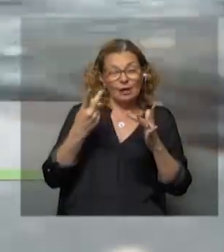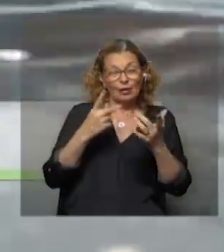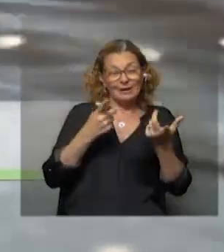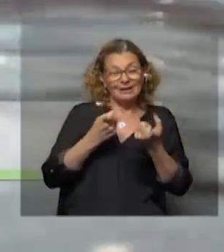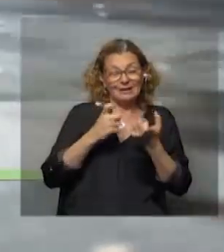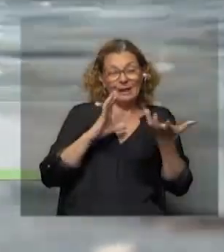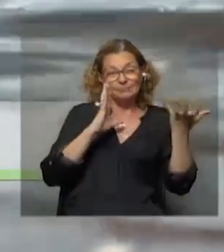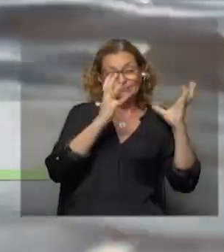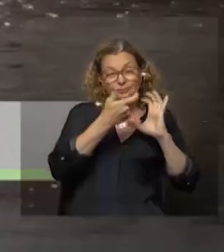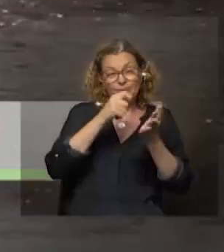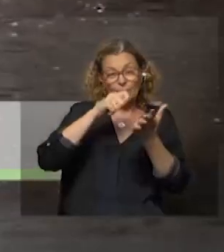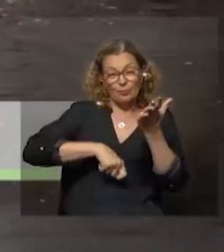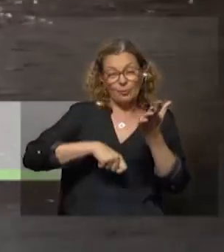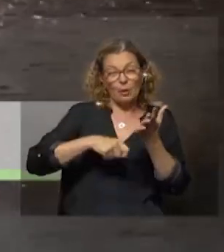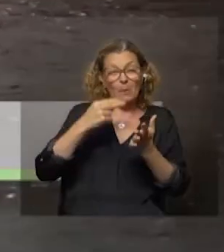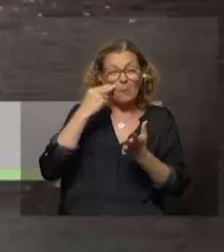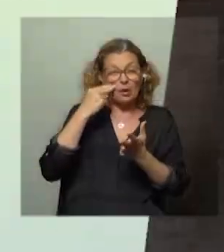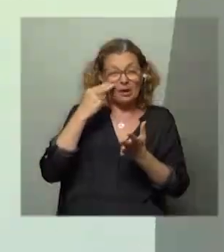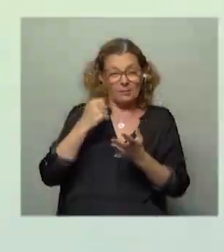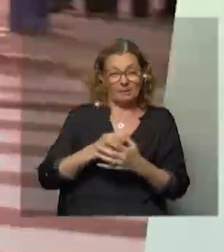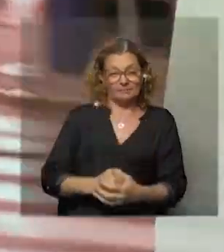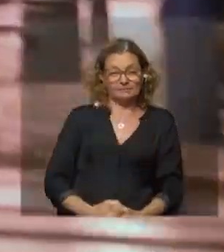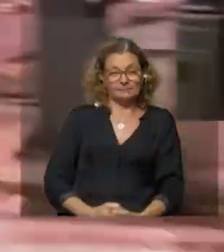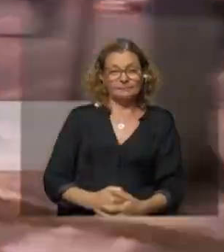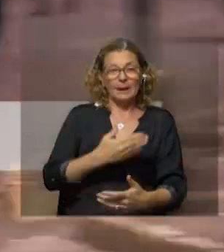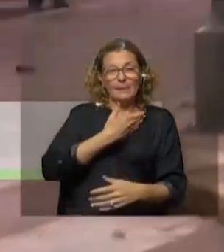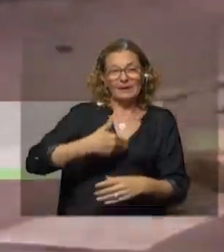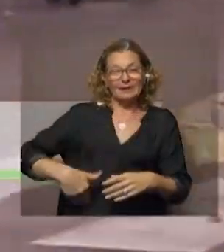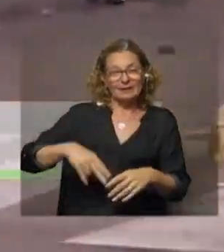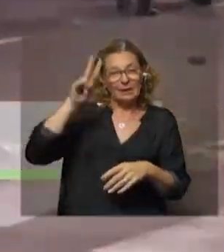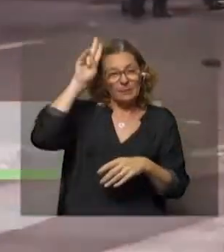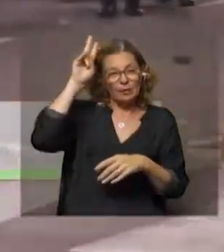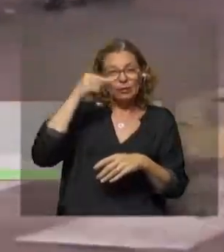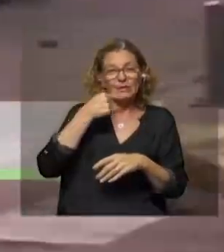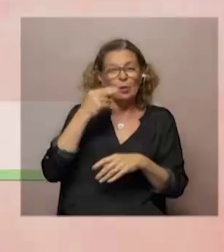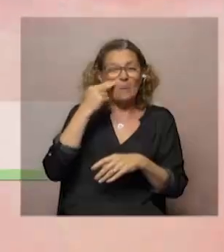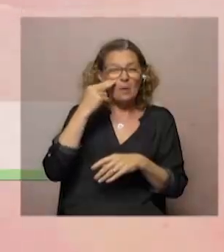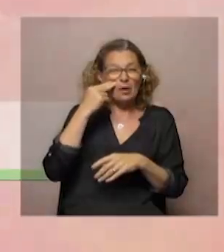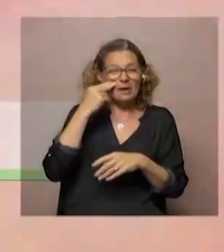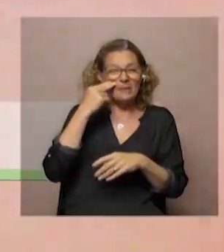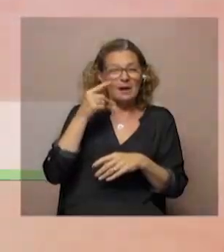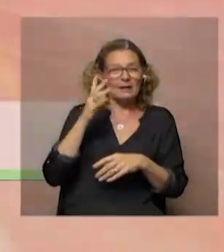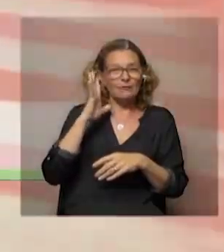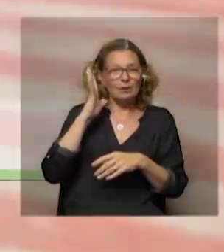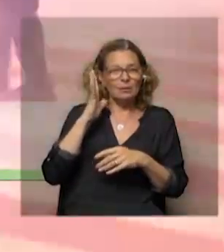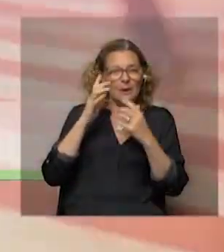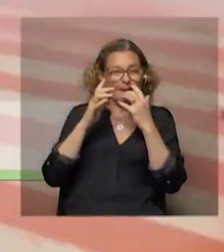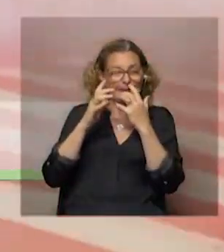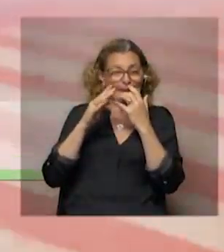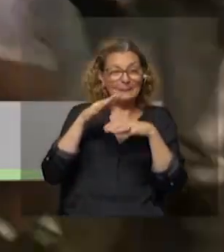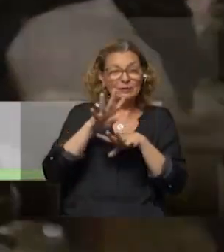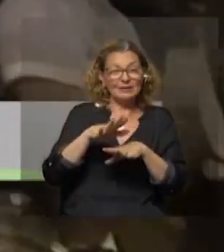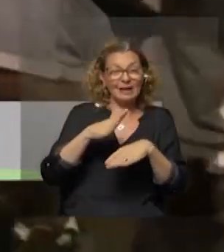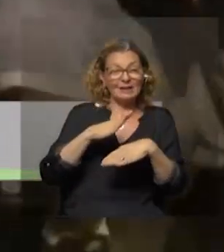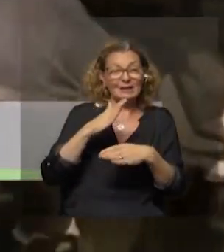necesidad de crear y sancionar penalmente los delitos ambientales presidenta de Perú declaró estado de emergencia en el sur del país por las protestas que han dejado